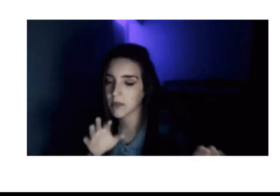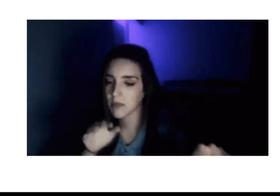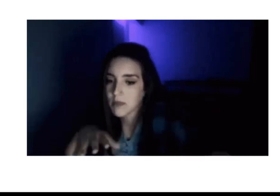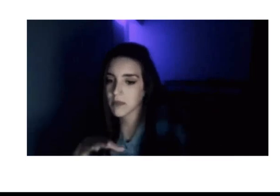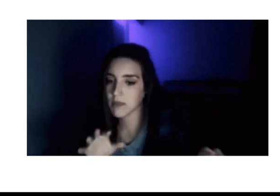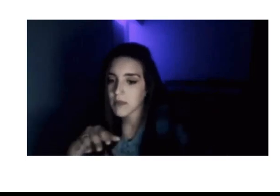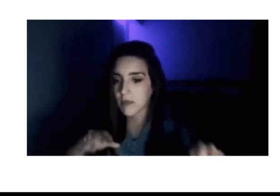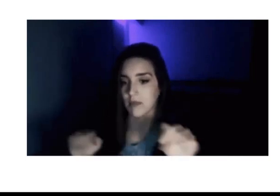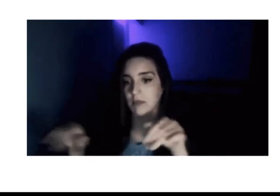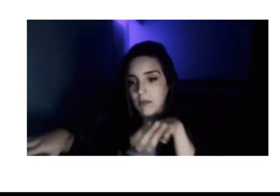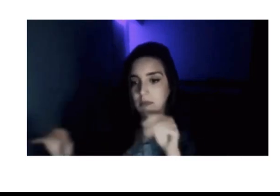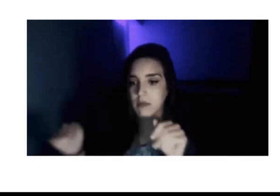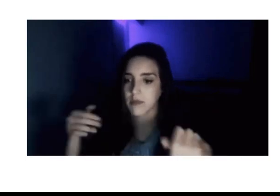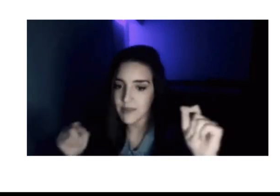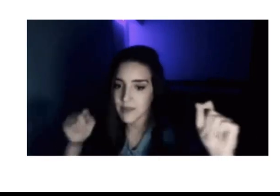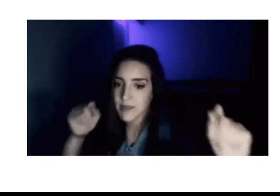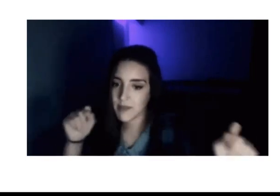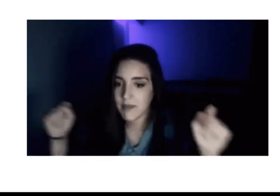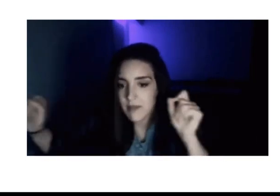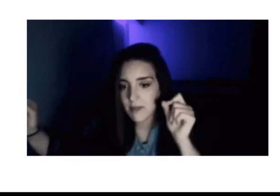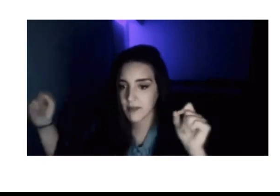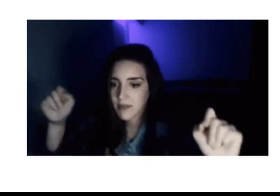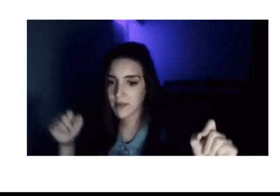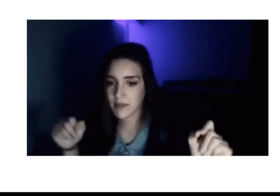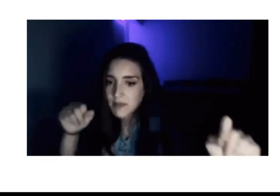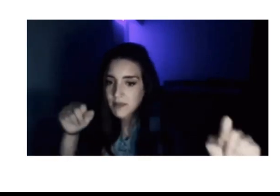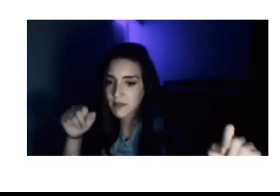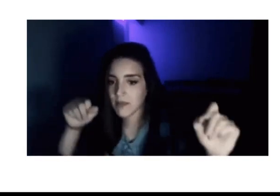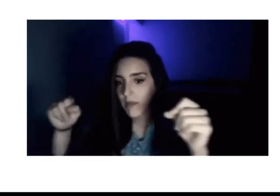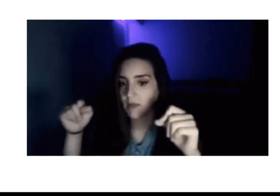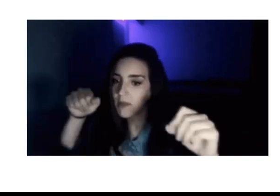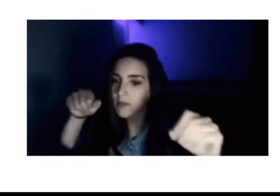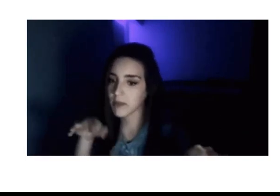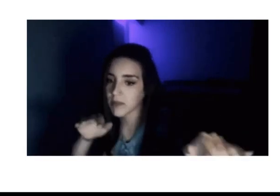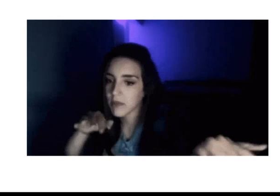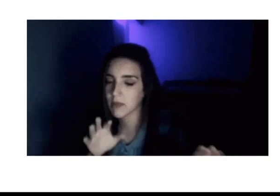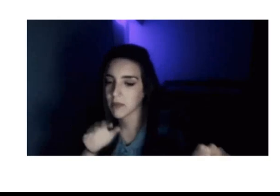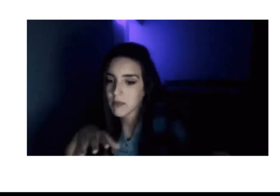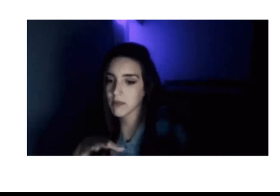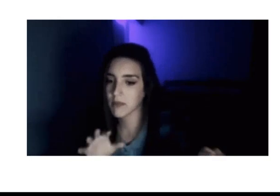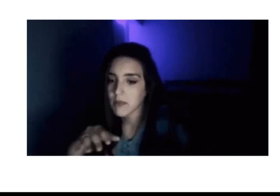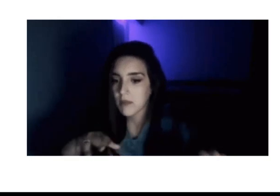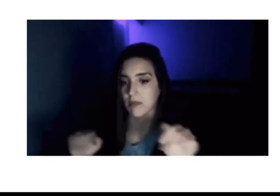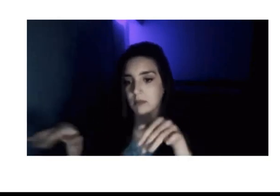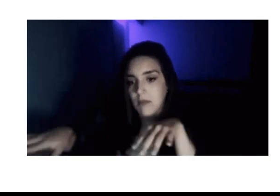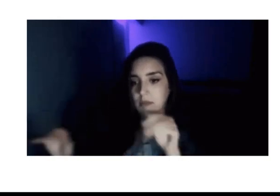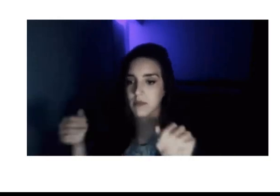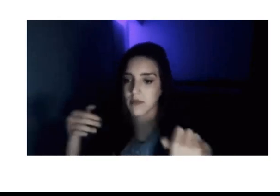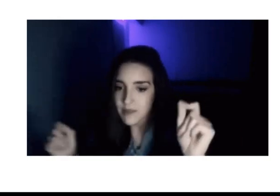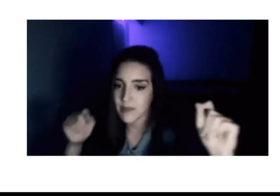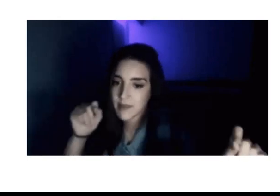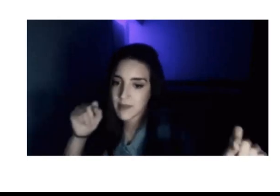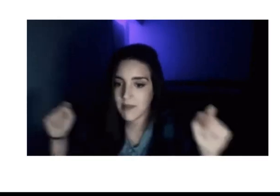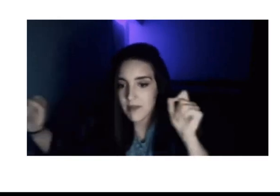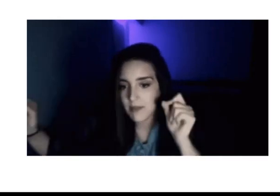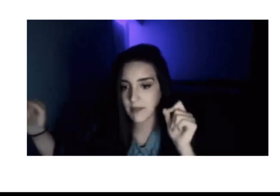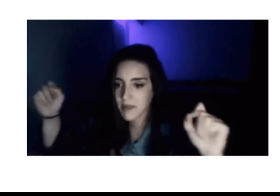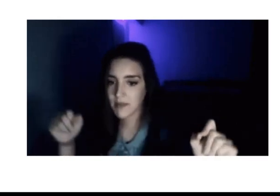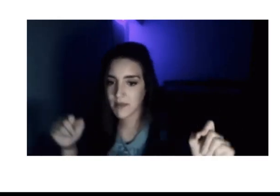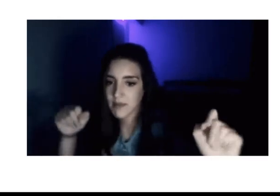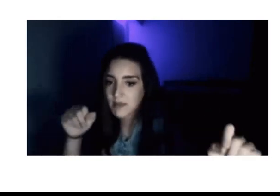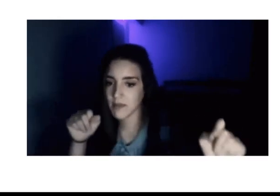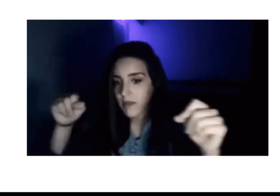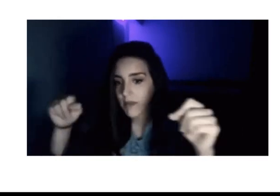la recuperación de la música, de la danza. Y eso rupturista en otros